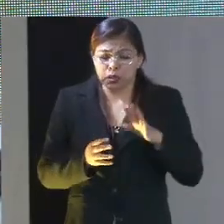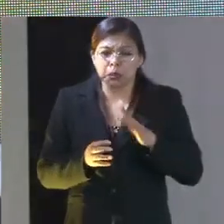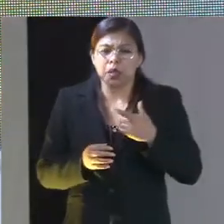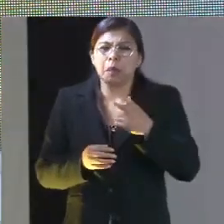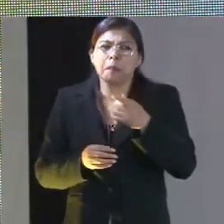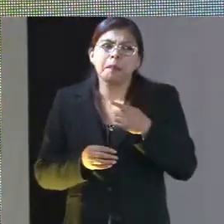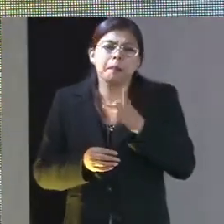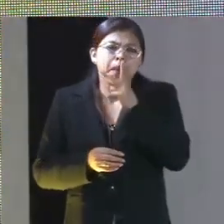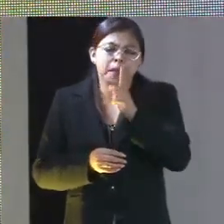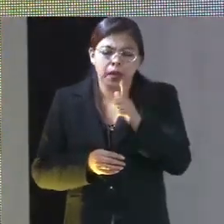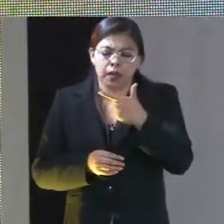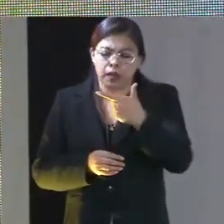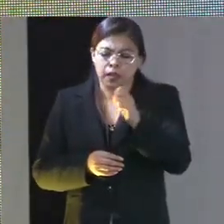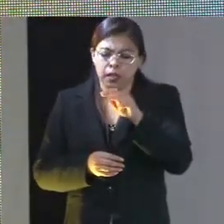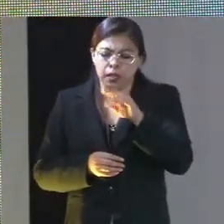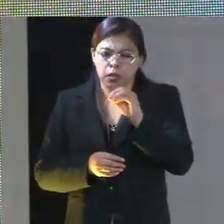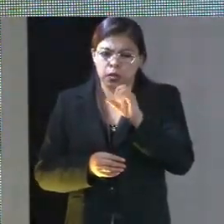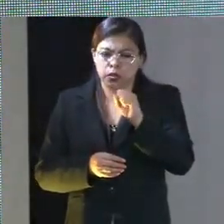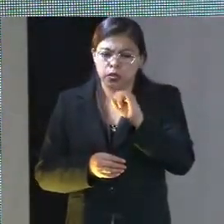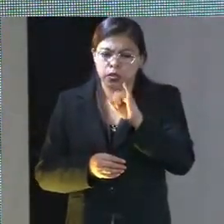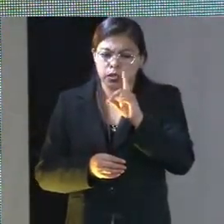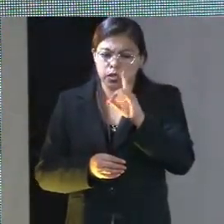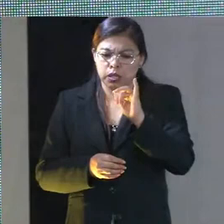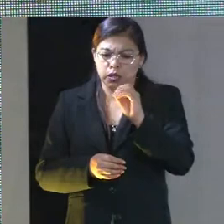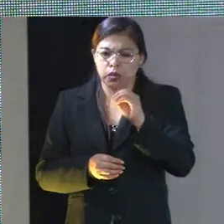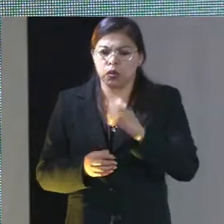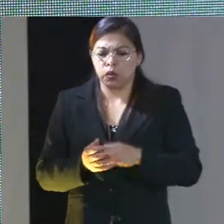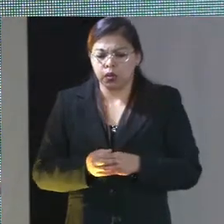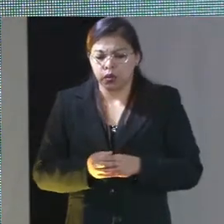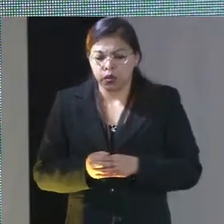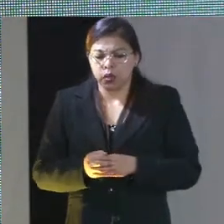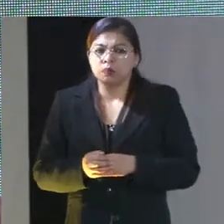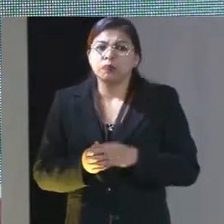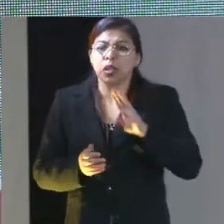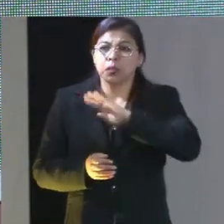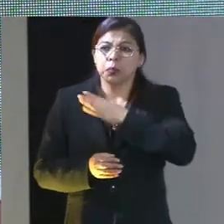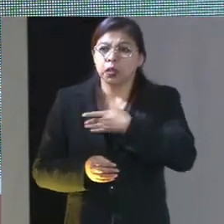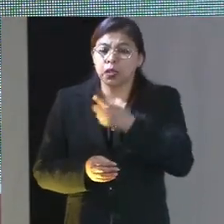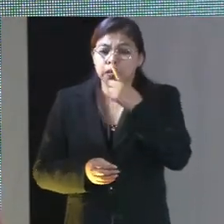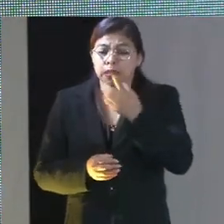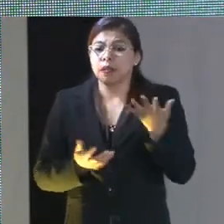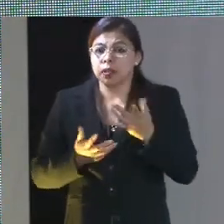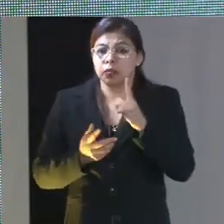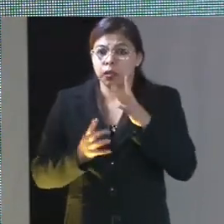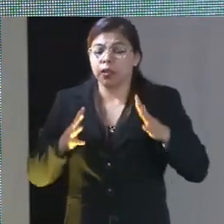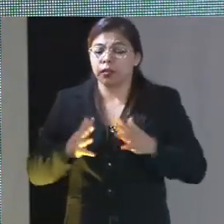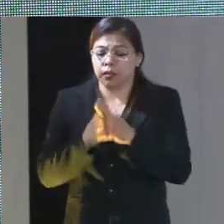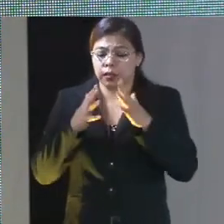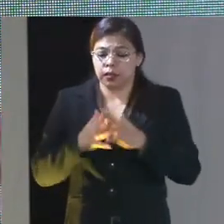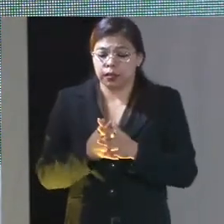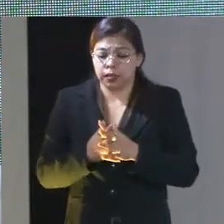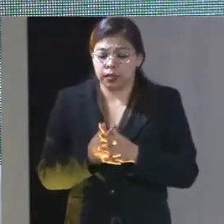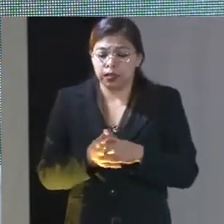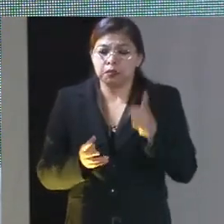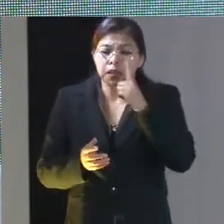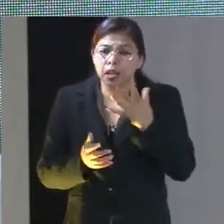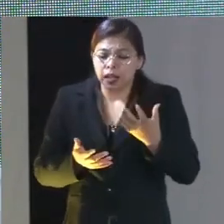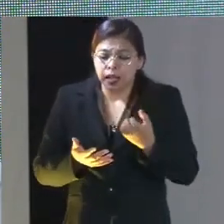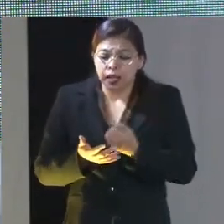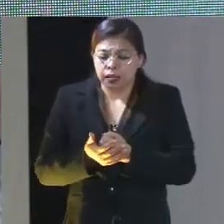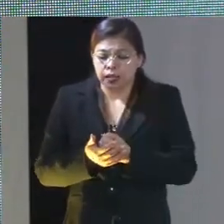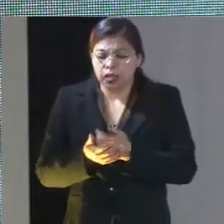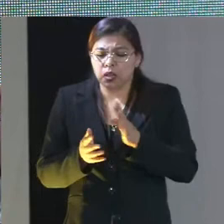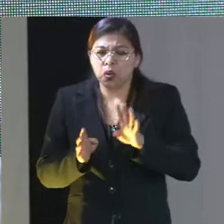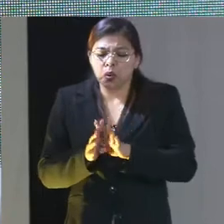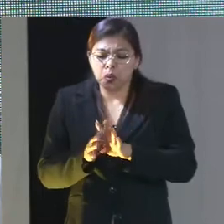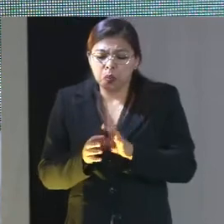pero de todas maneras, esta es la argumentación de ella. Los españoles, dice, hicieron una guerra, pero después para nada iban a querer matar a